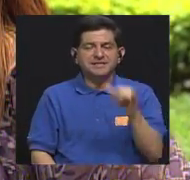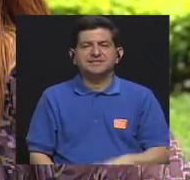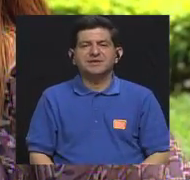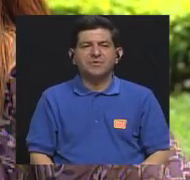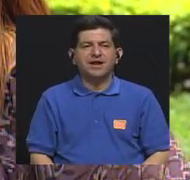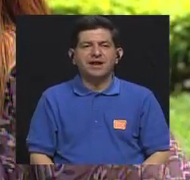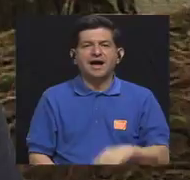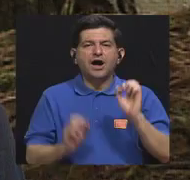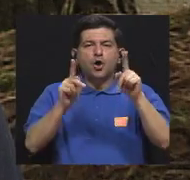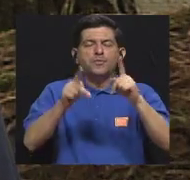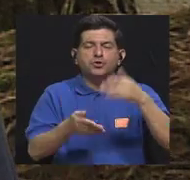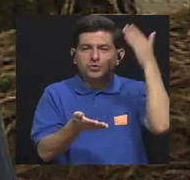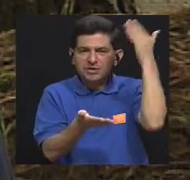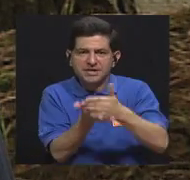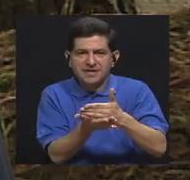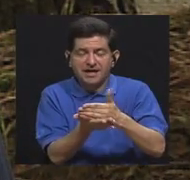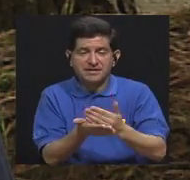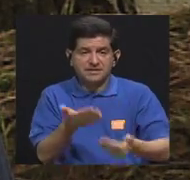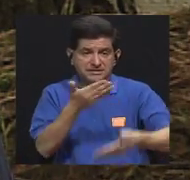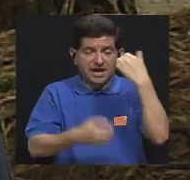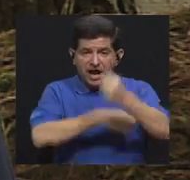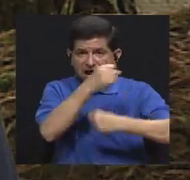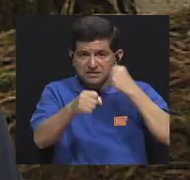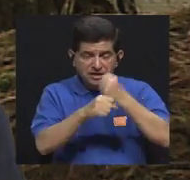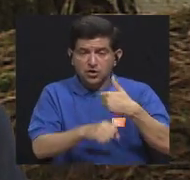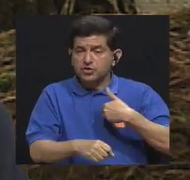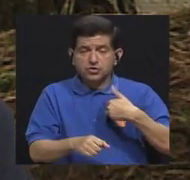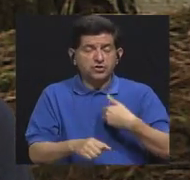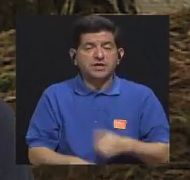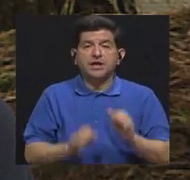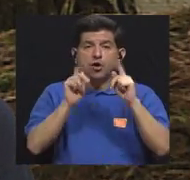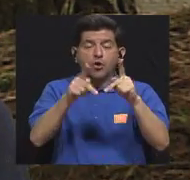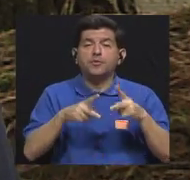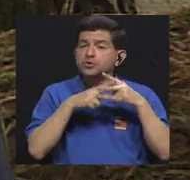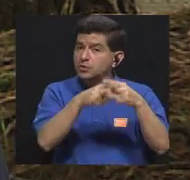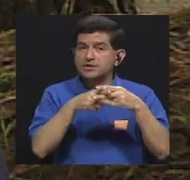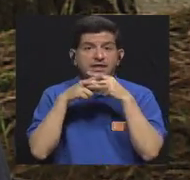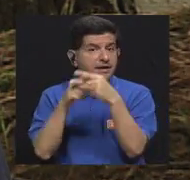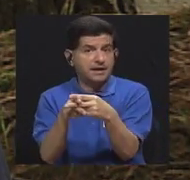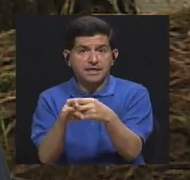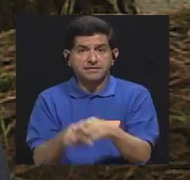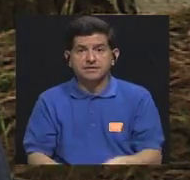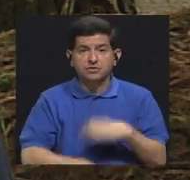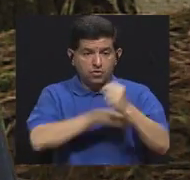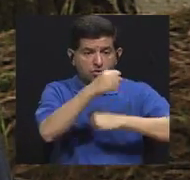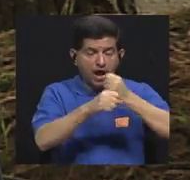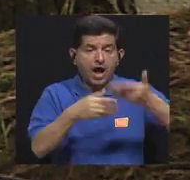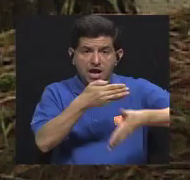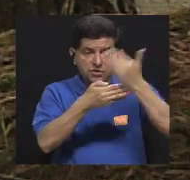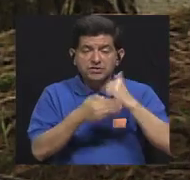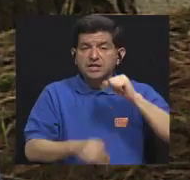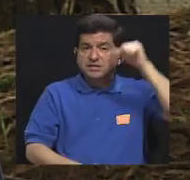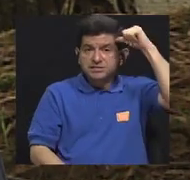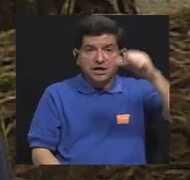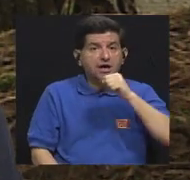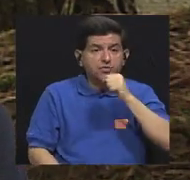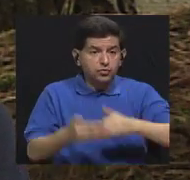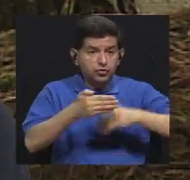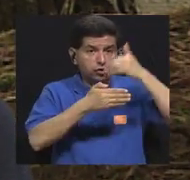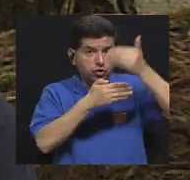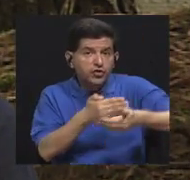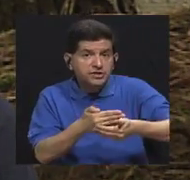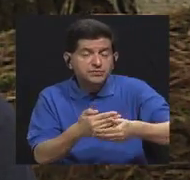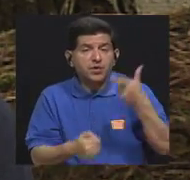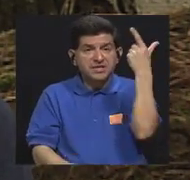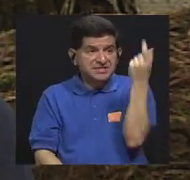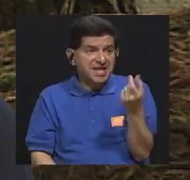cortado las alas. Hasta hace unos años atrás ni siquiera tenían capacidad de pedir un crédito. Hasta hace unos años atrás el adulto